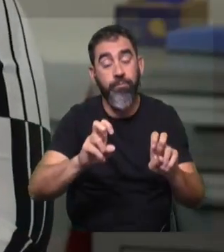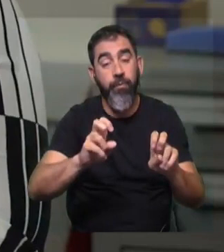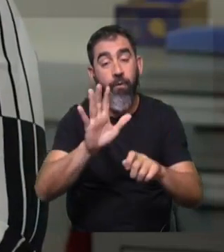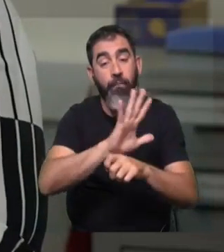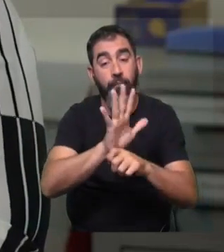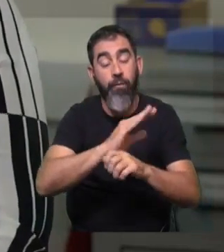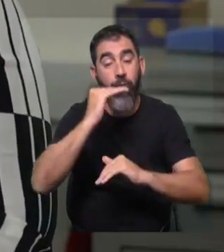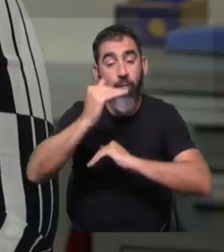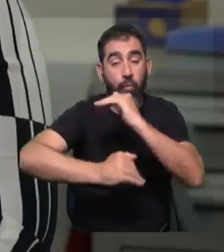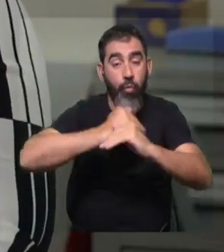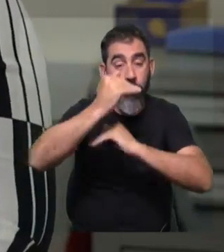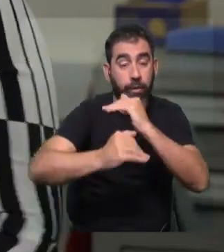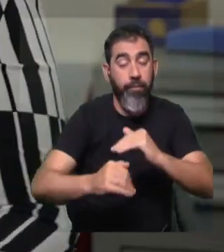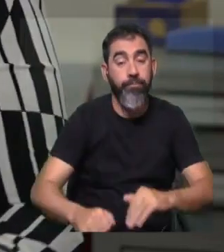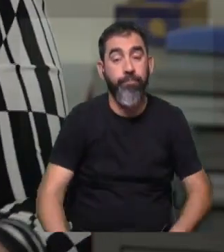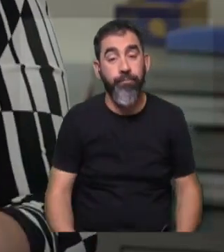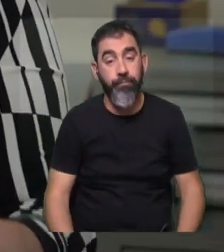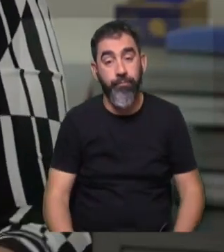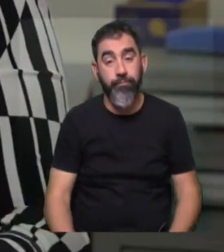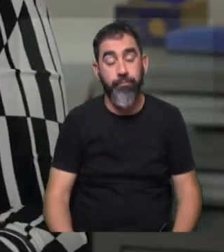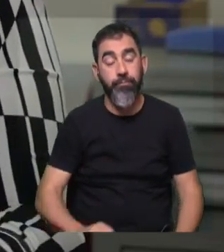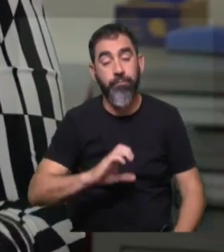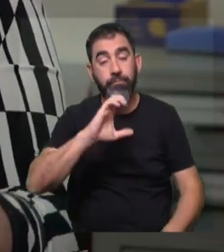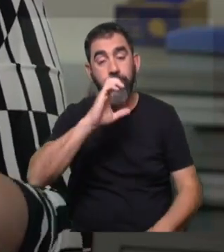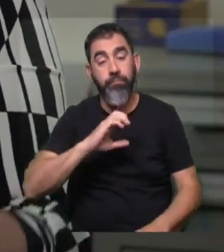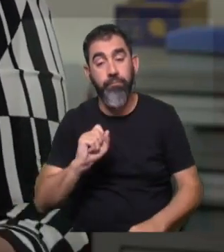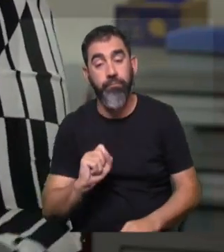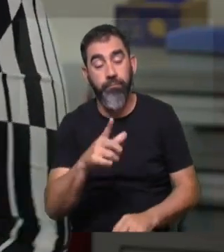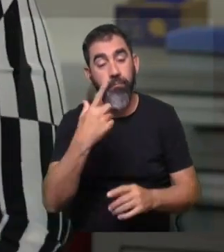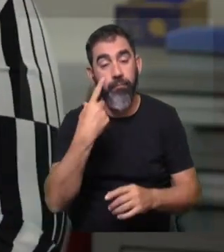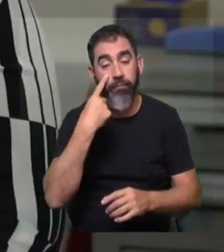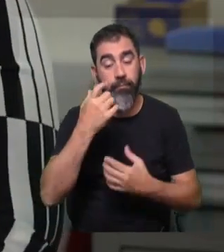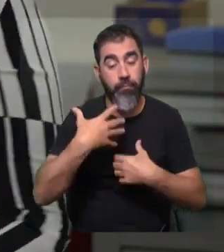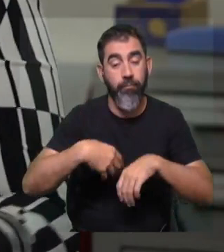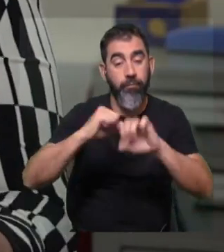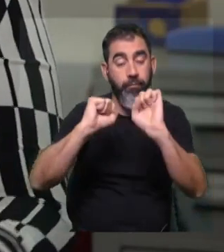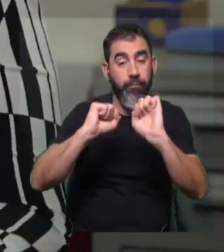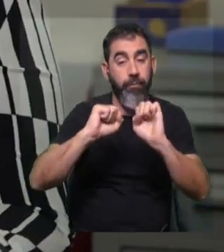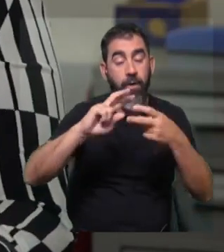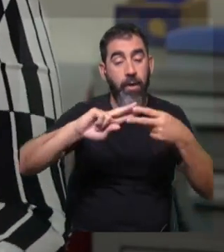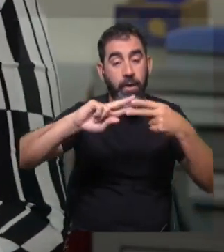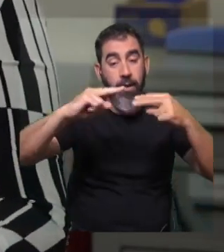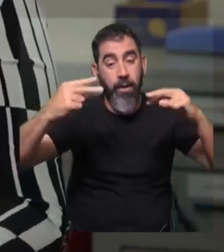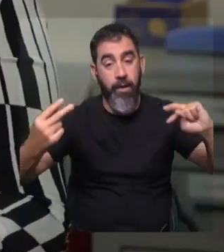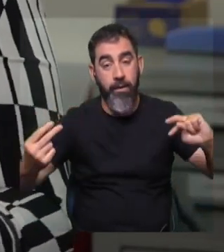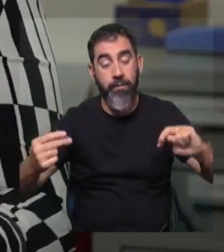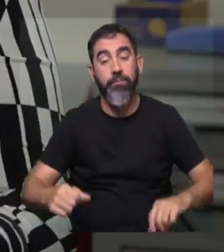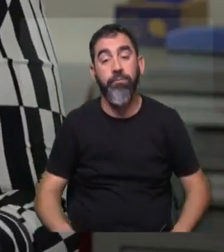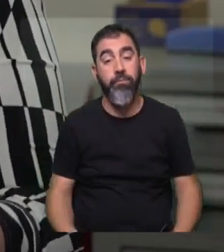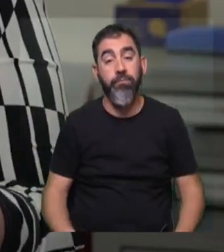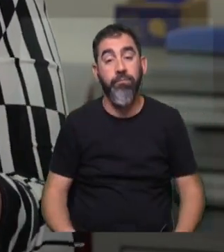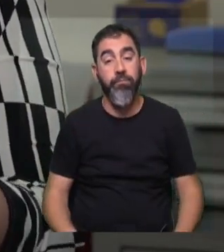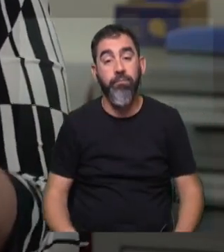biología del desarrollo, en poder caracterizar e identificar genes que